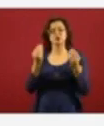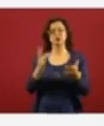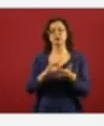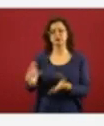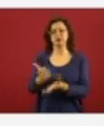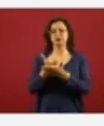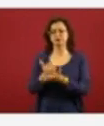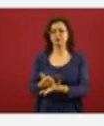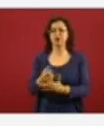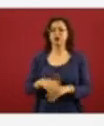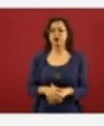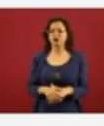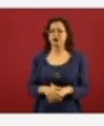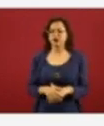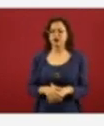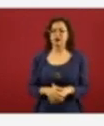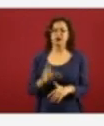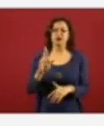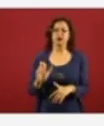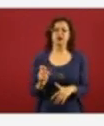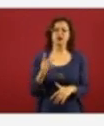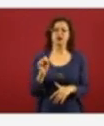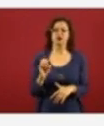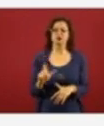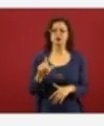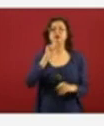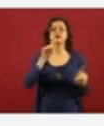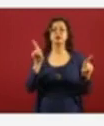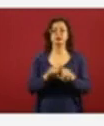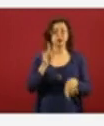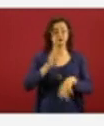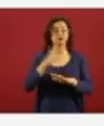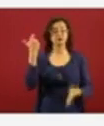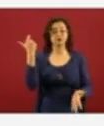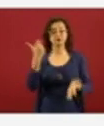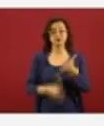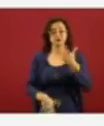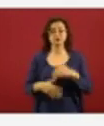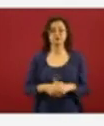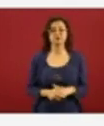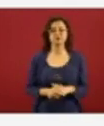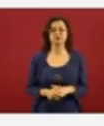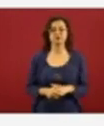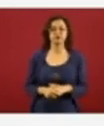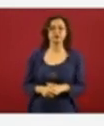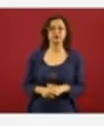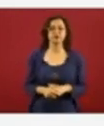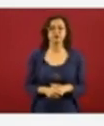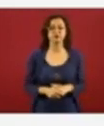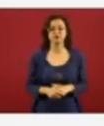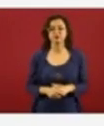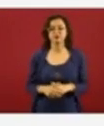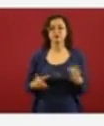bastante. Y Repsol, que también bajó significativamente sus precios. ¿Cómo estuvieron los precios en promedio en